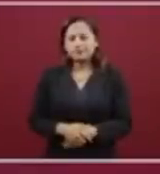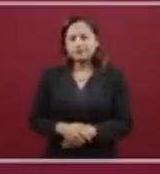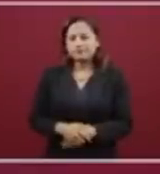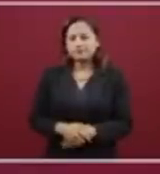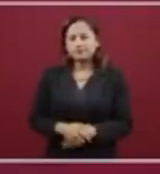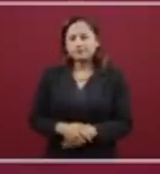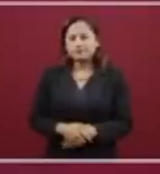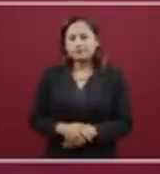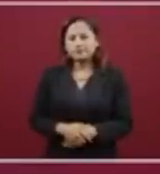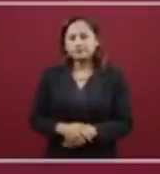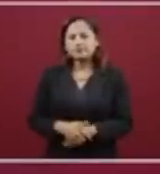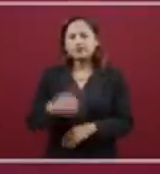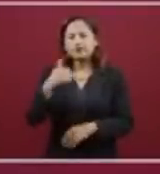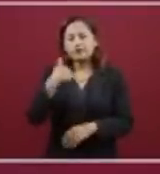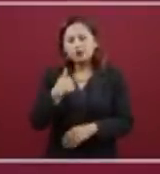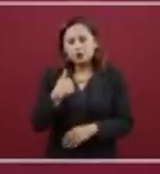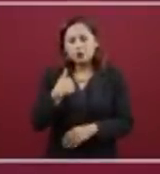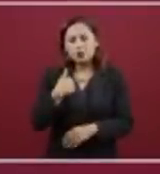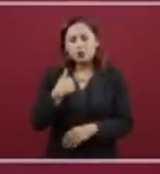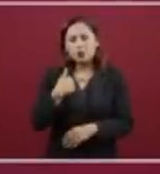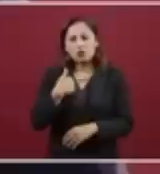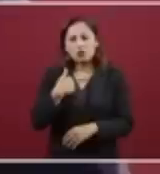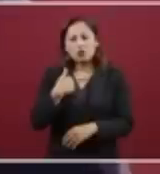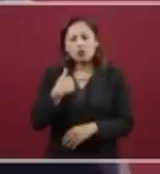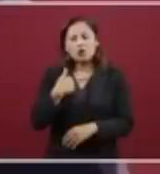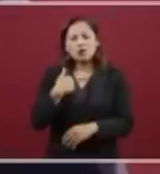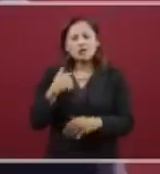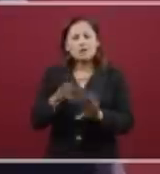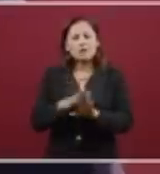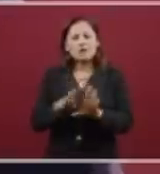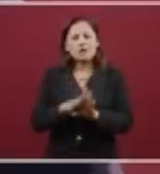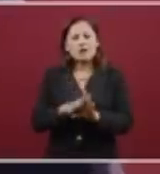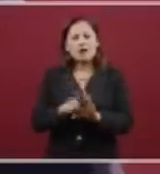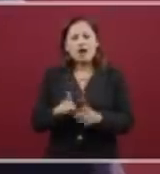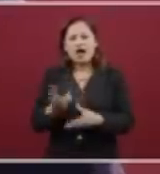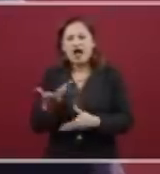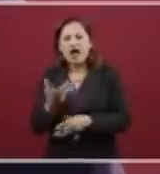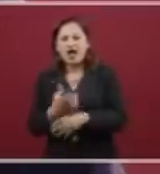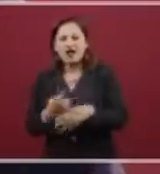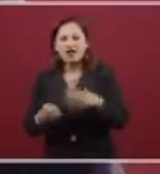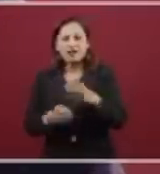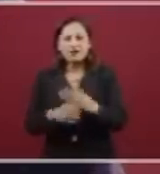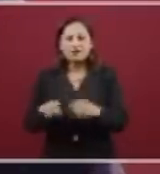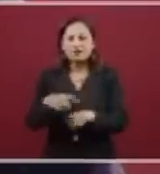ningún motivo a los conservadores a la prensa fifa